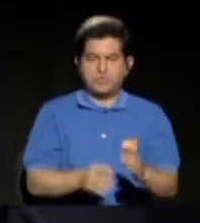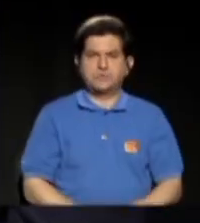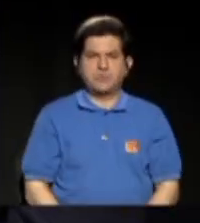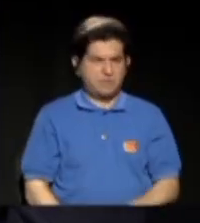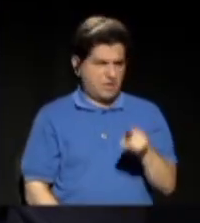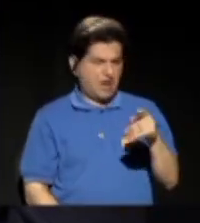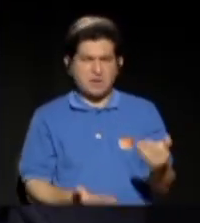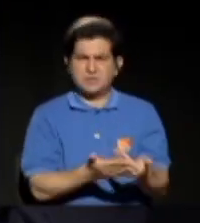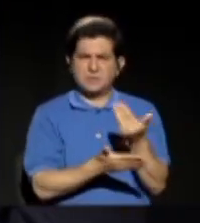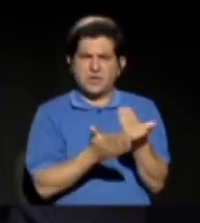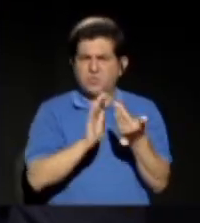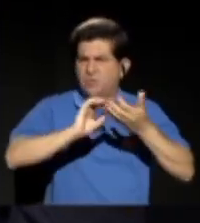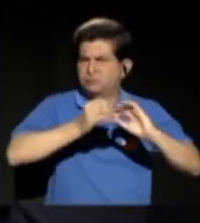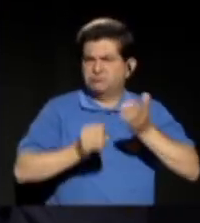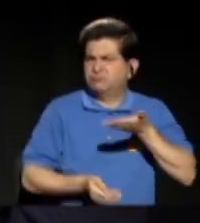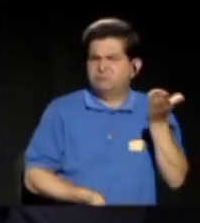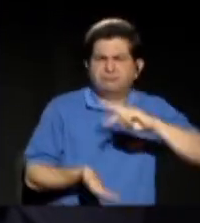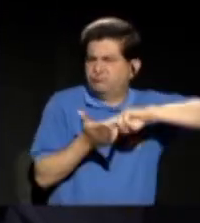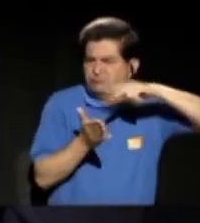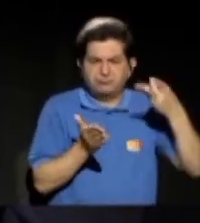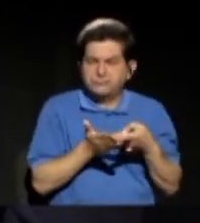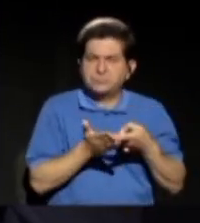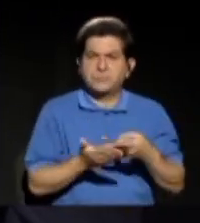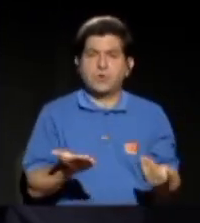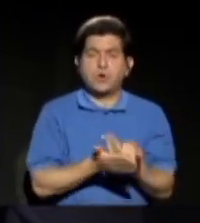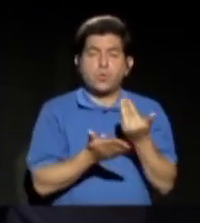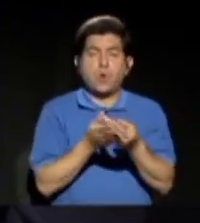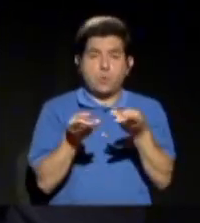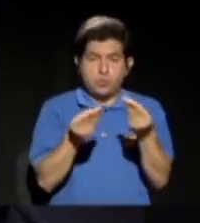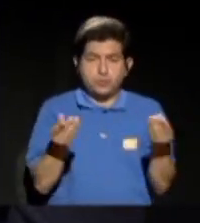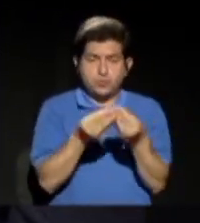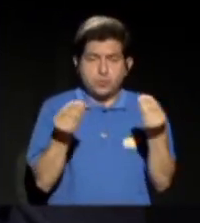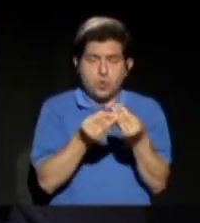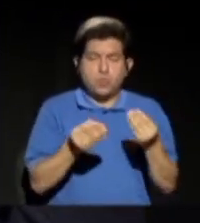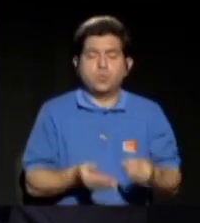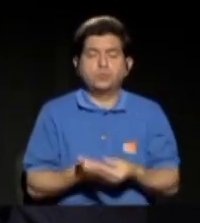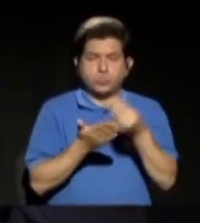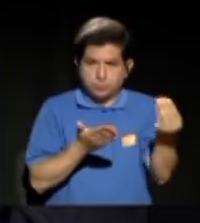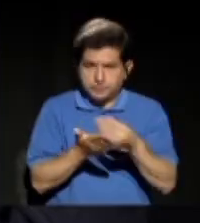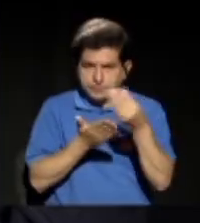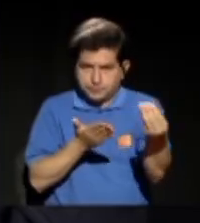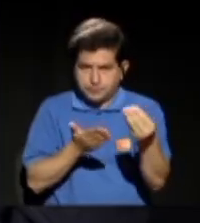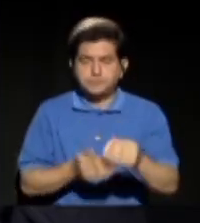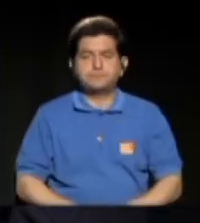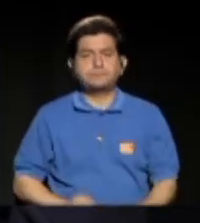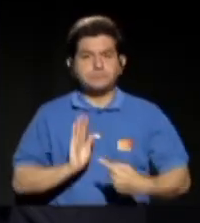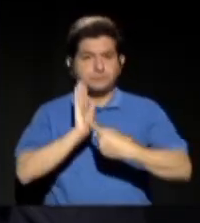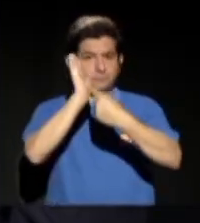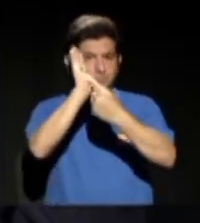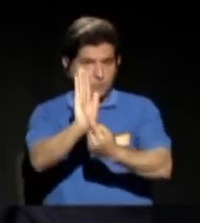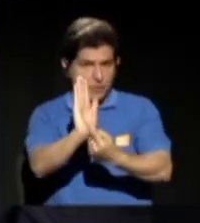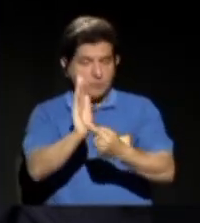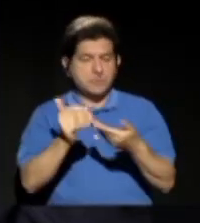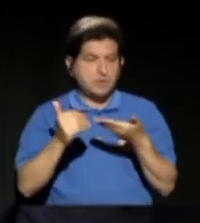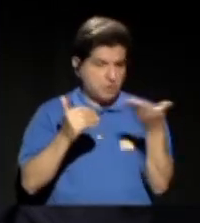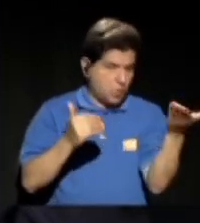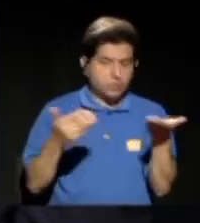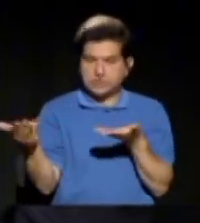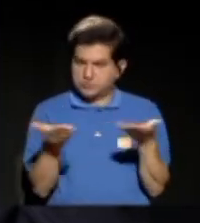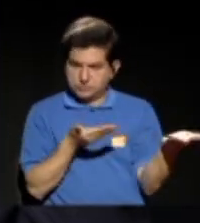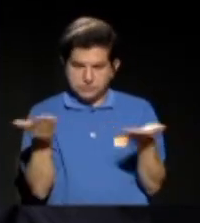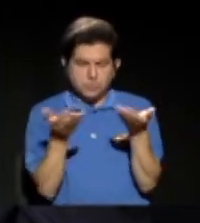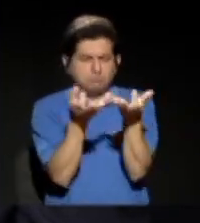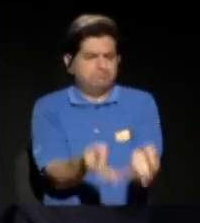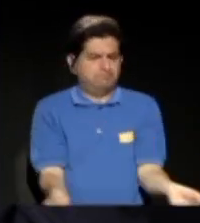del índice, ¿qué es lo que nos dice? Que tenemos una nueva canasta de consumo, que es una canasta que refleja los bienes y servicios